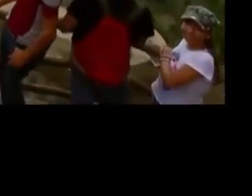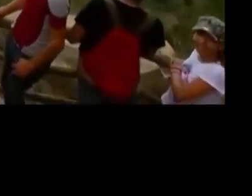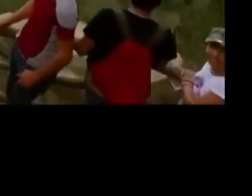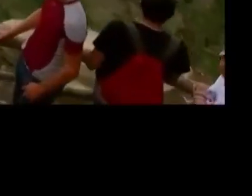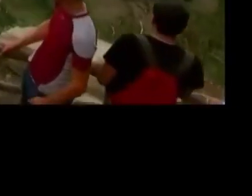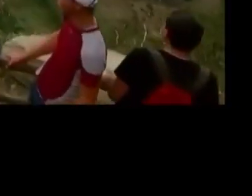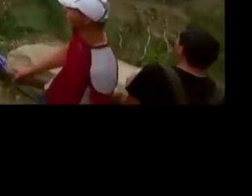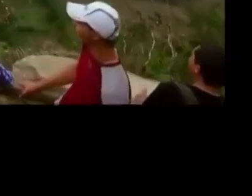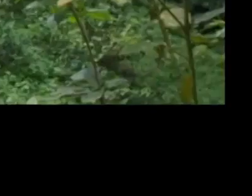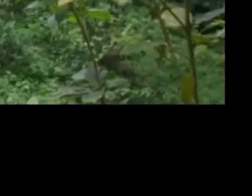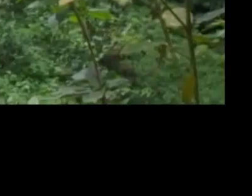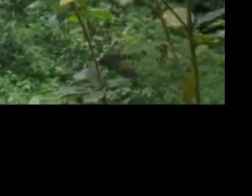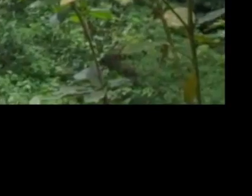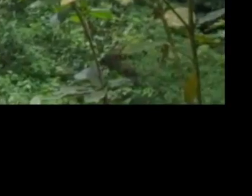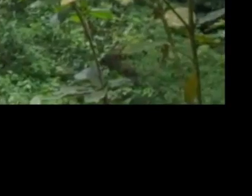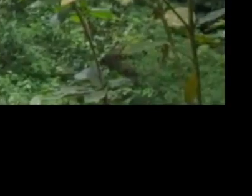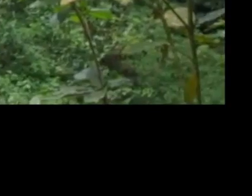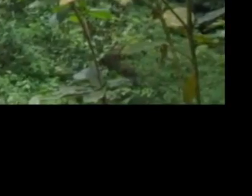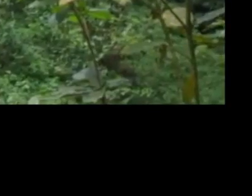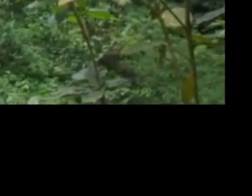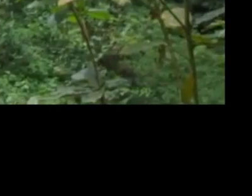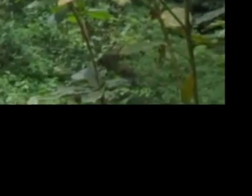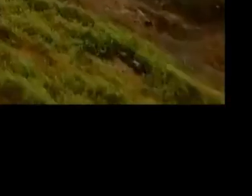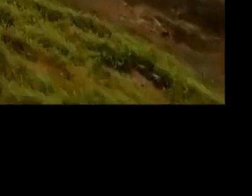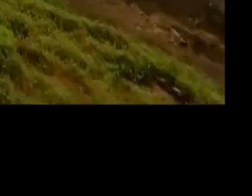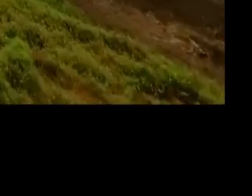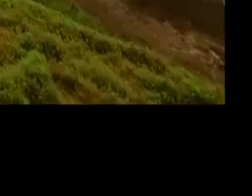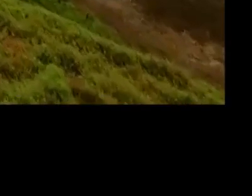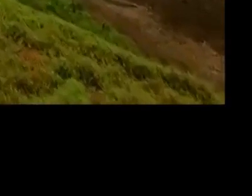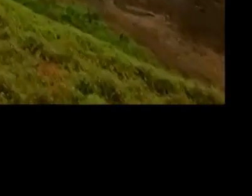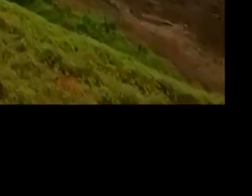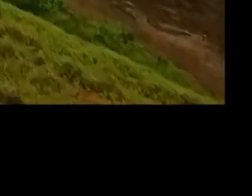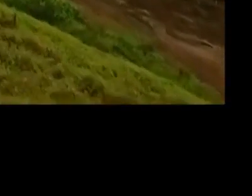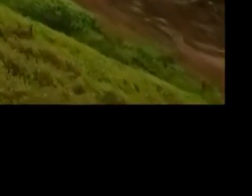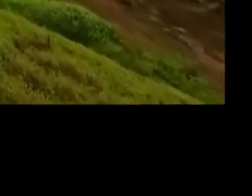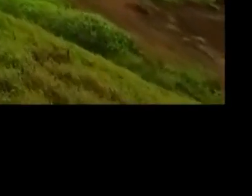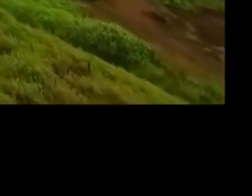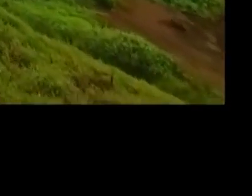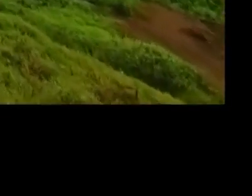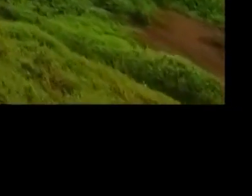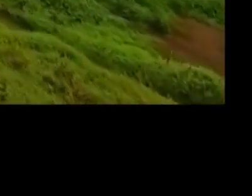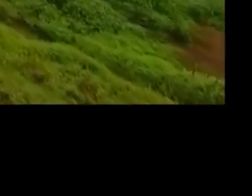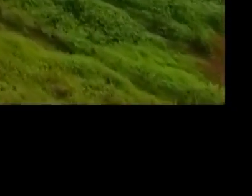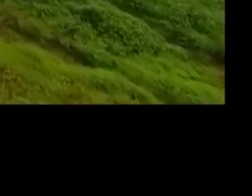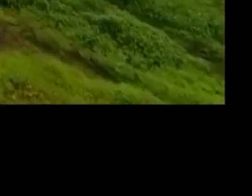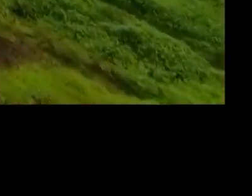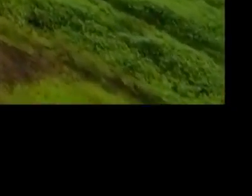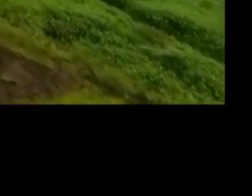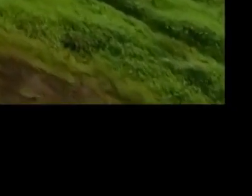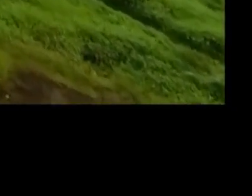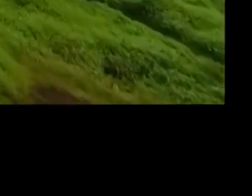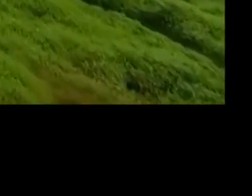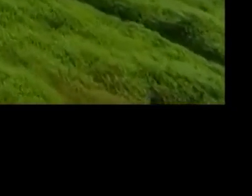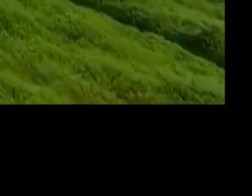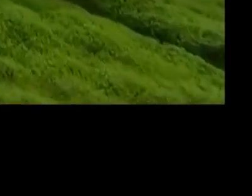ambiente sano, de los paisajes naturales y el deber de contribuir a su preservación.